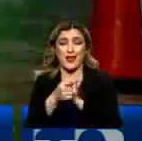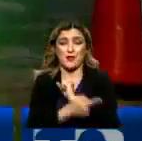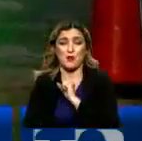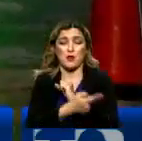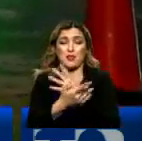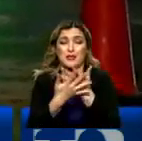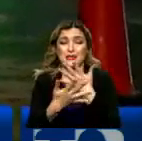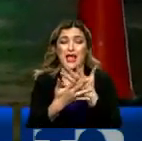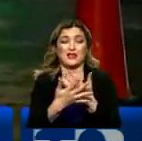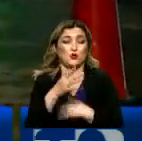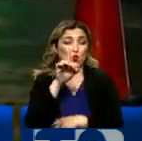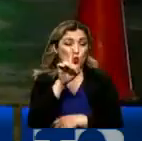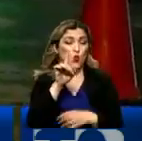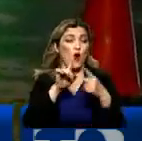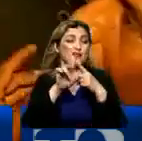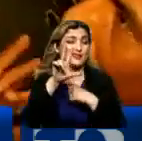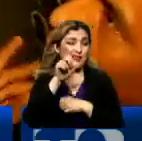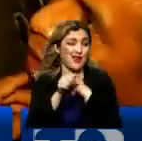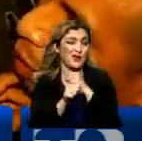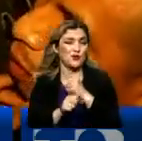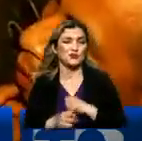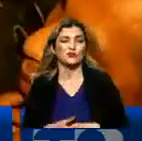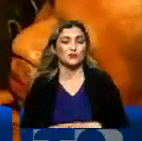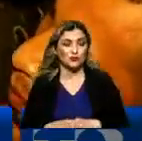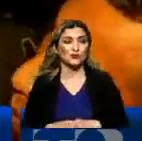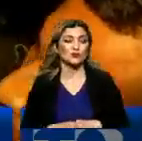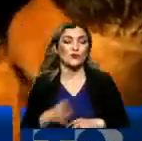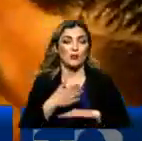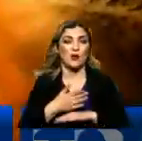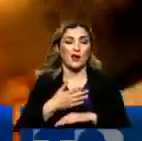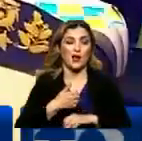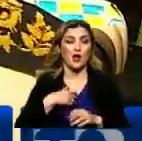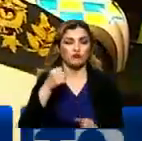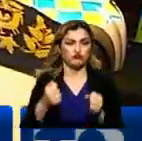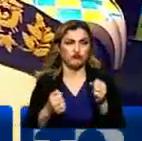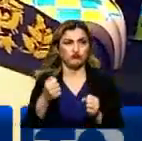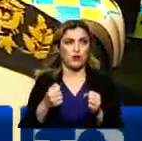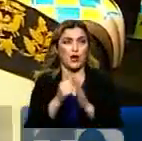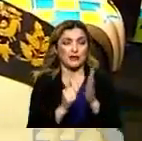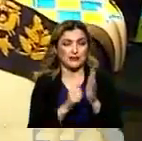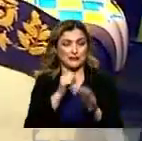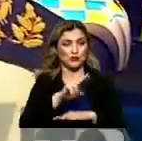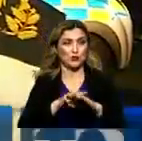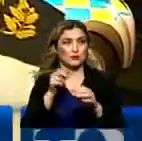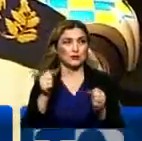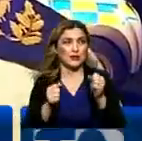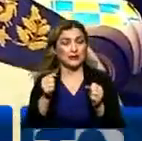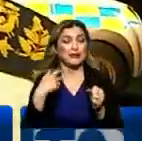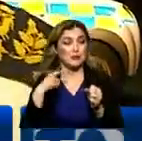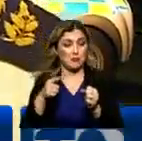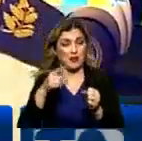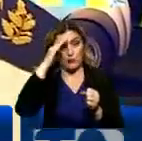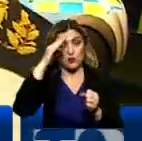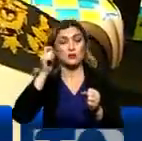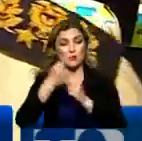con pena privativa de libertad de 1 a 3 años. Esto además de la sanción de la autoridad de tránsito. Es una multa equivalente al 50% de un salario